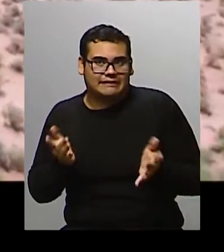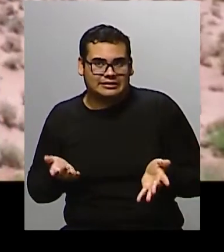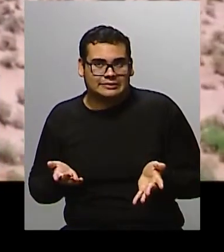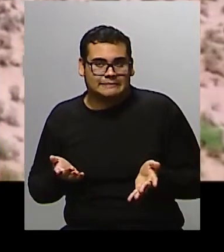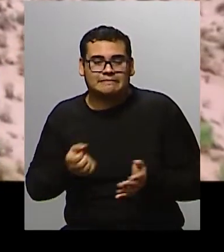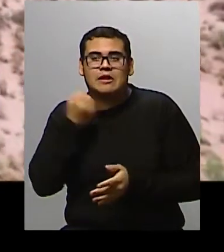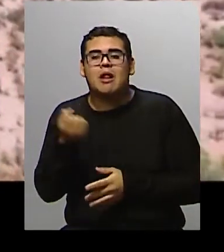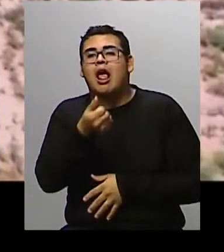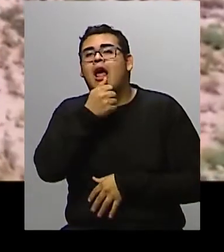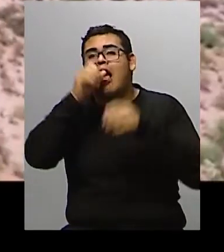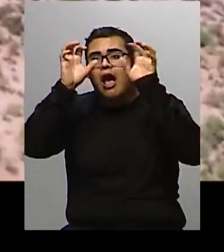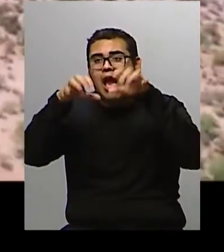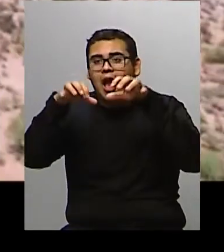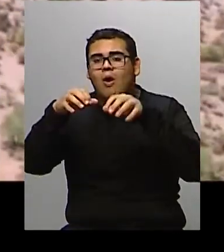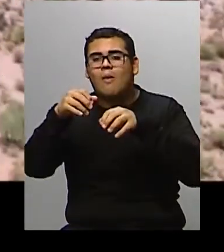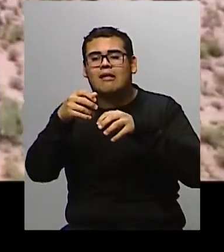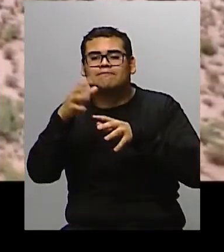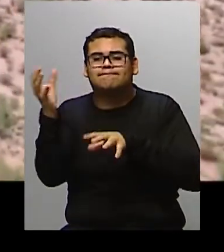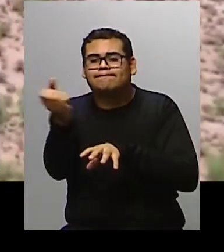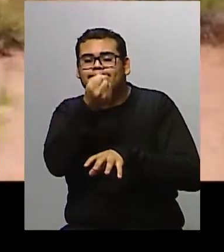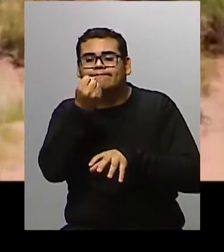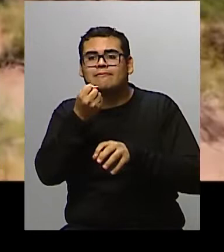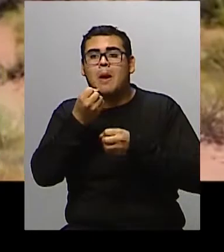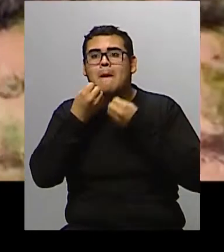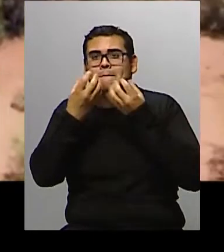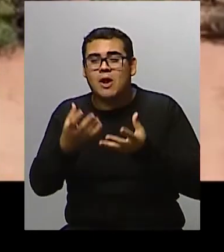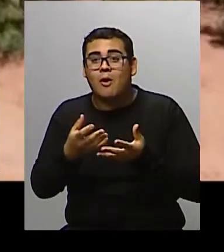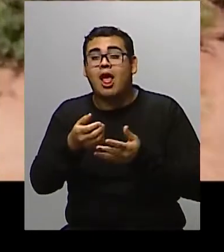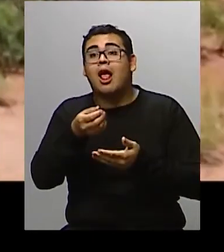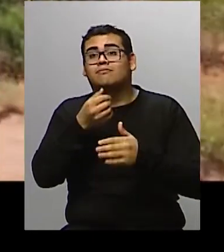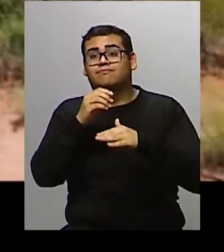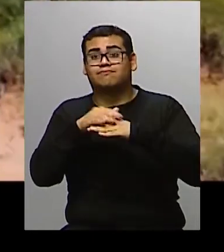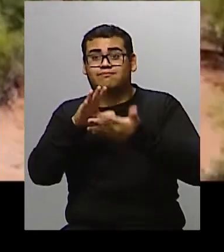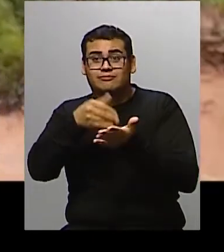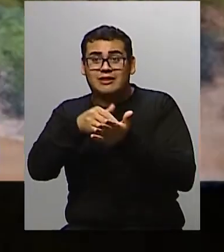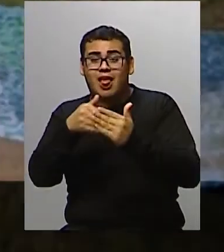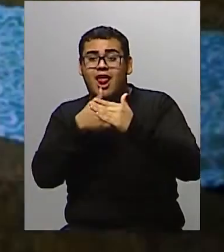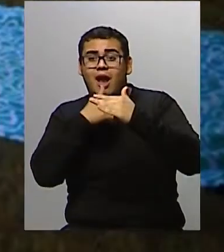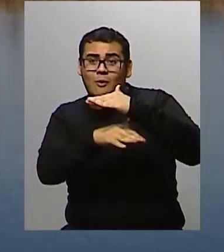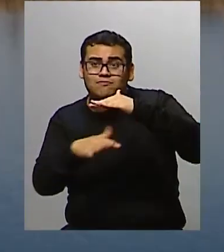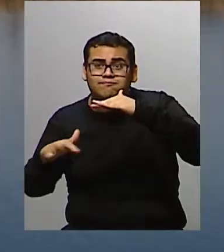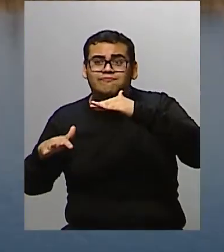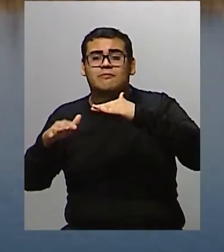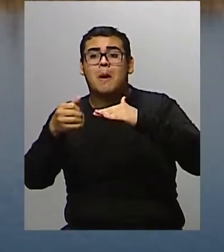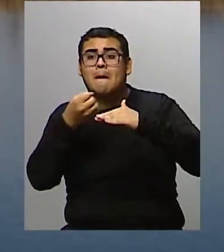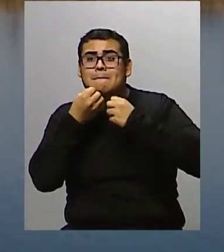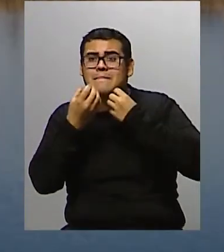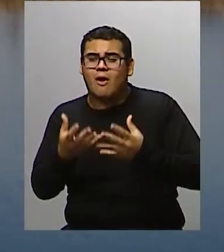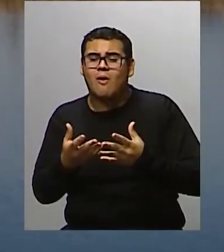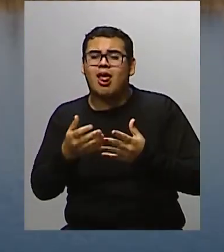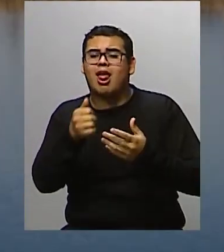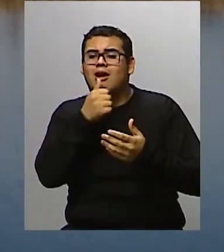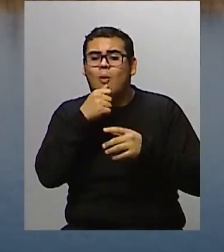aguas de lluvia, cómo aprovechar aguas subterráneas, cómo mejorar los sistemas de riego. de manera tal de que el río o